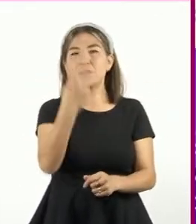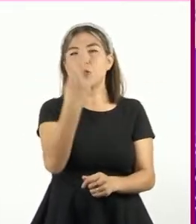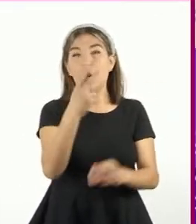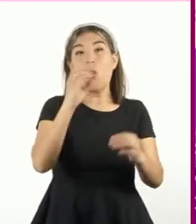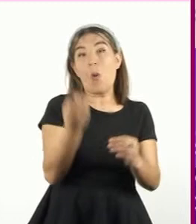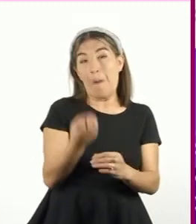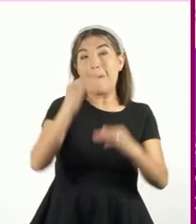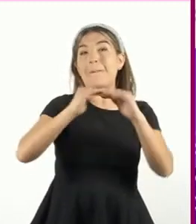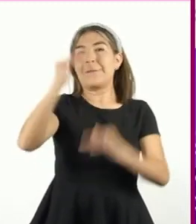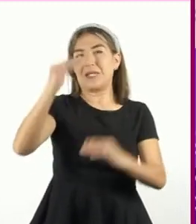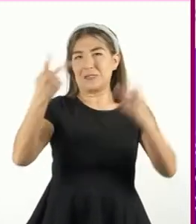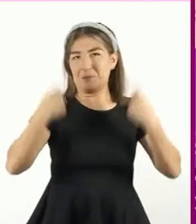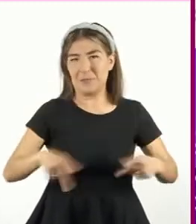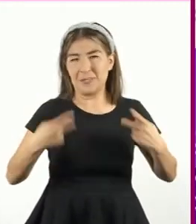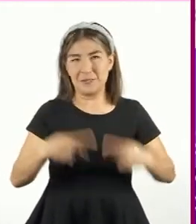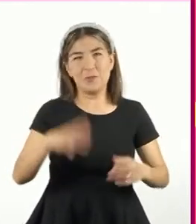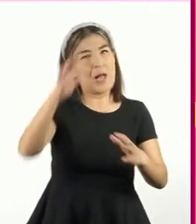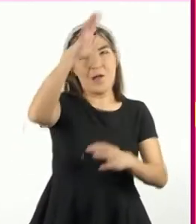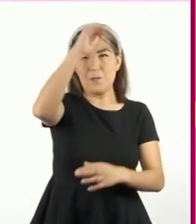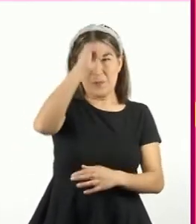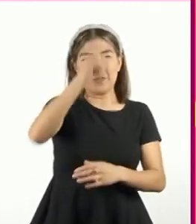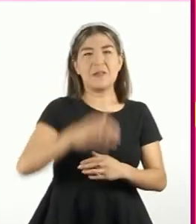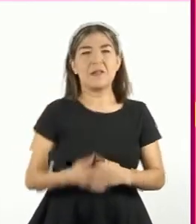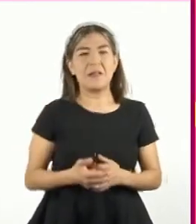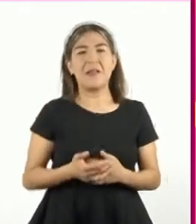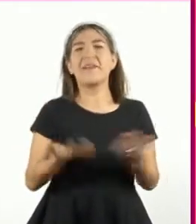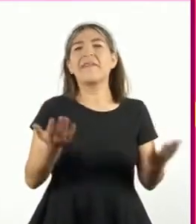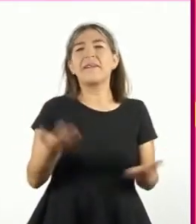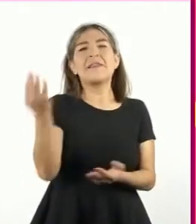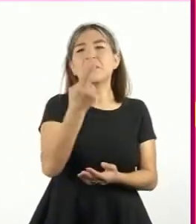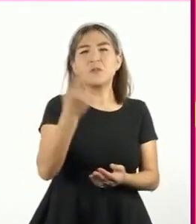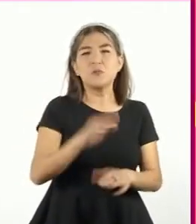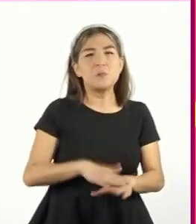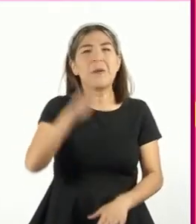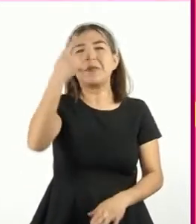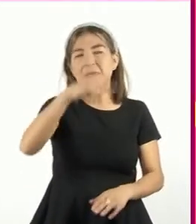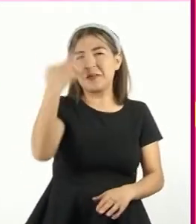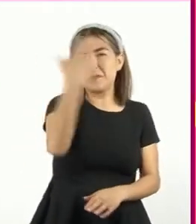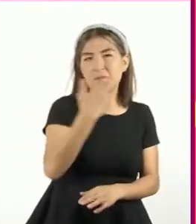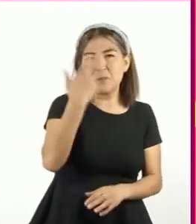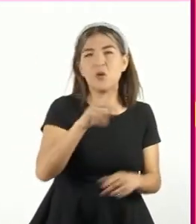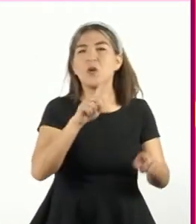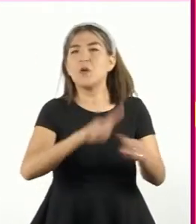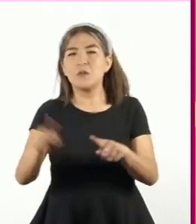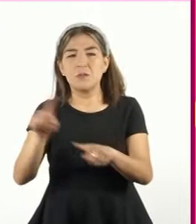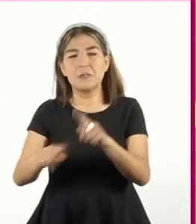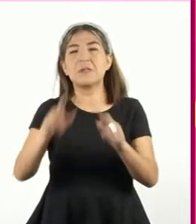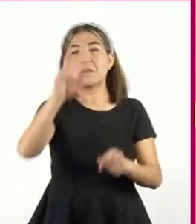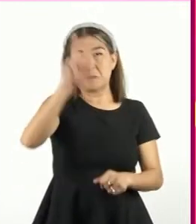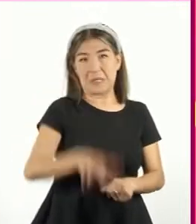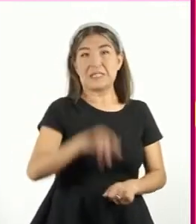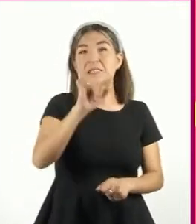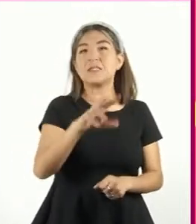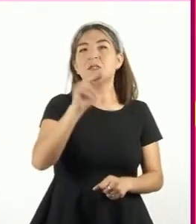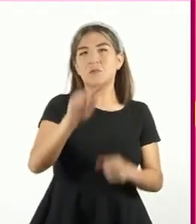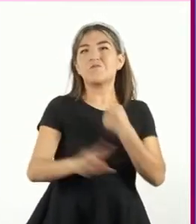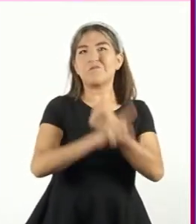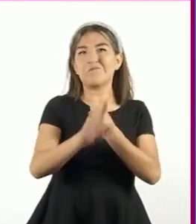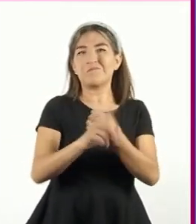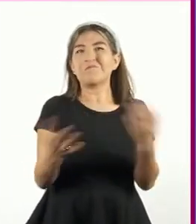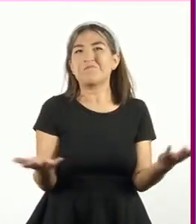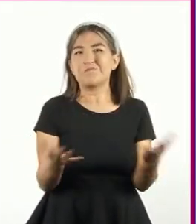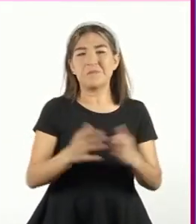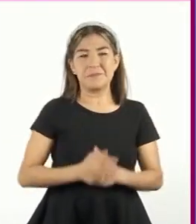o más partes. ¿Qué más habría que analizar en una situación para saber si es realmente conflictiva?